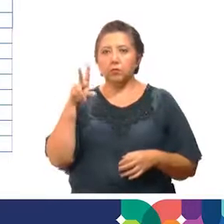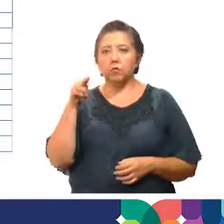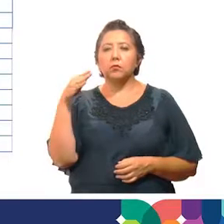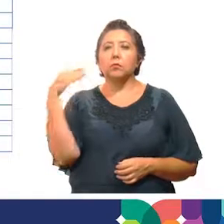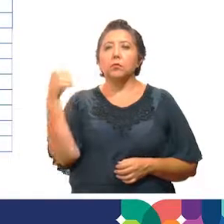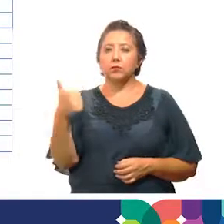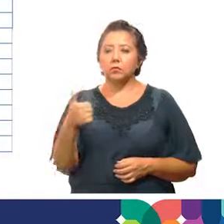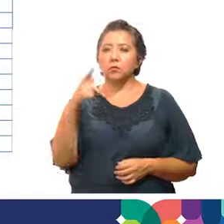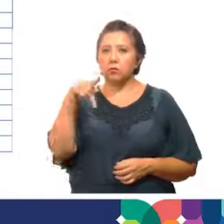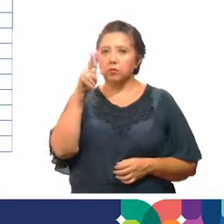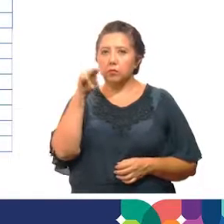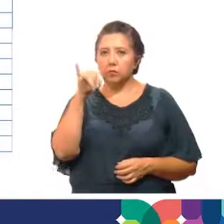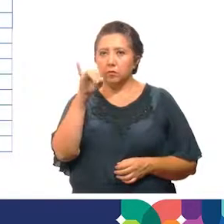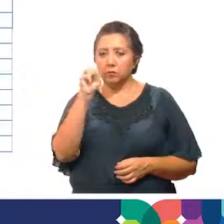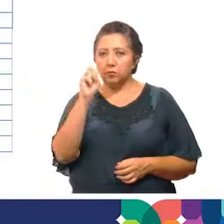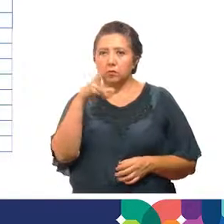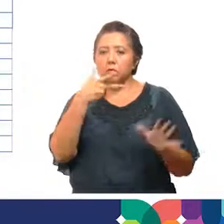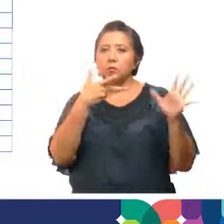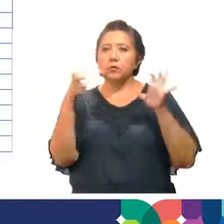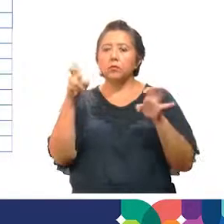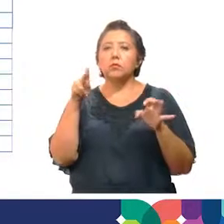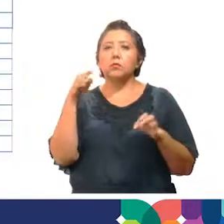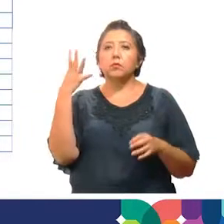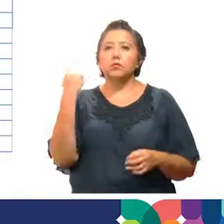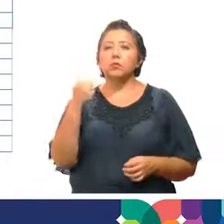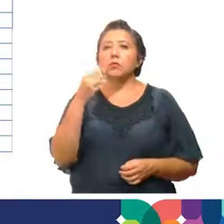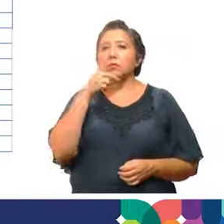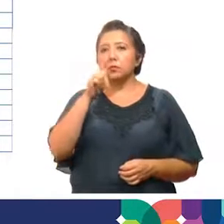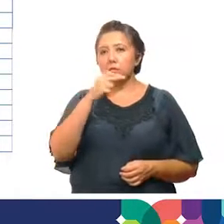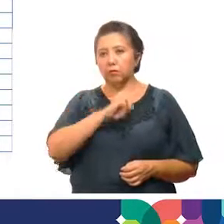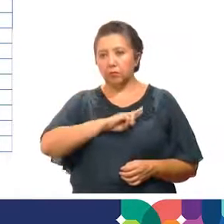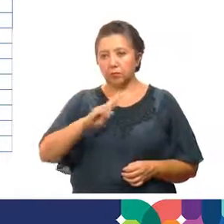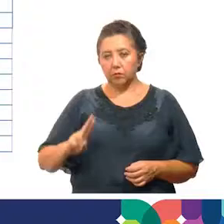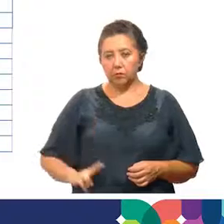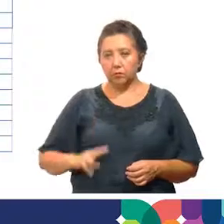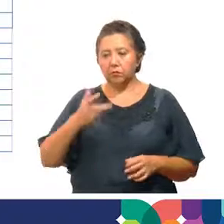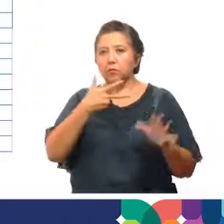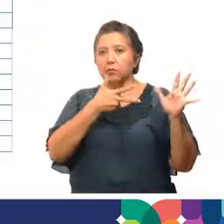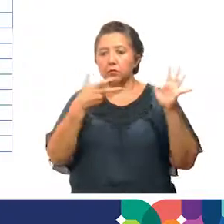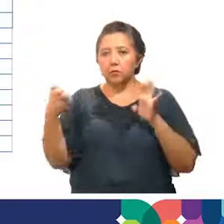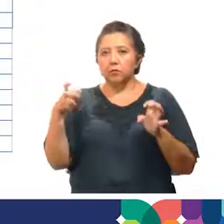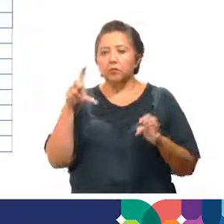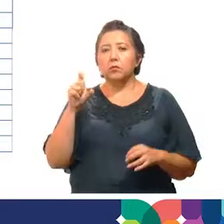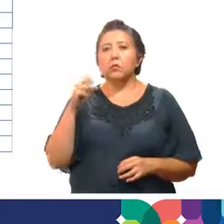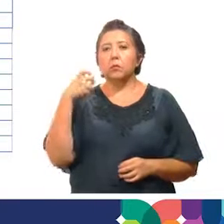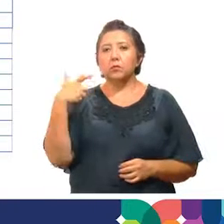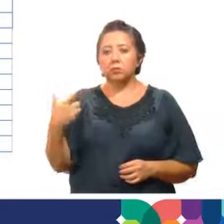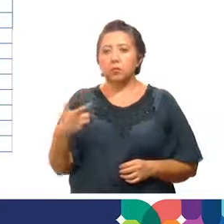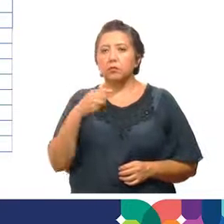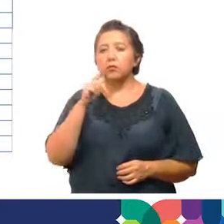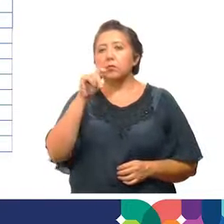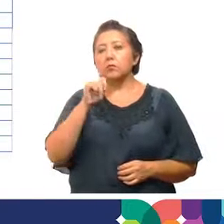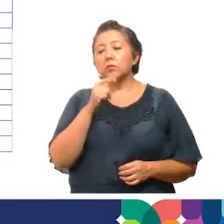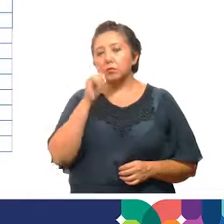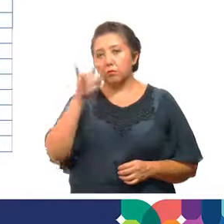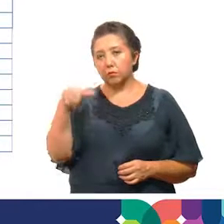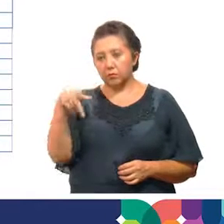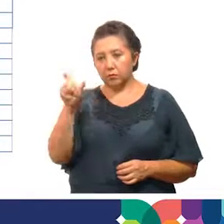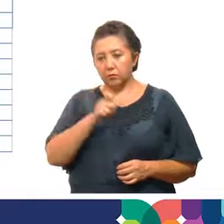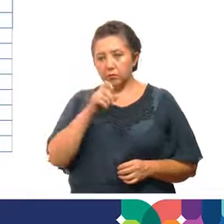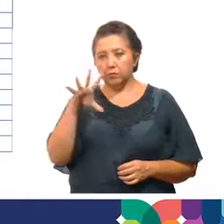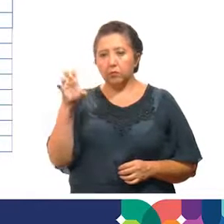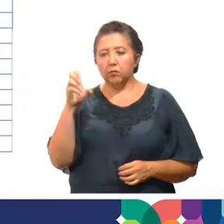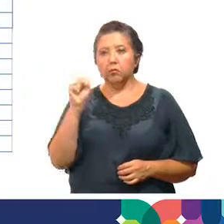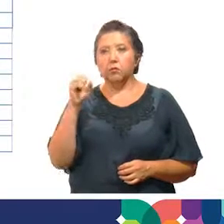896, Canacín 889, Humán 827, Tecash 565,